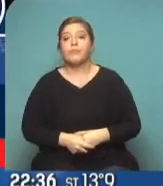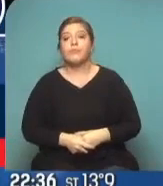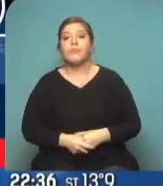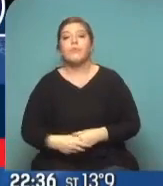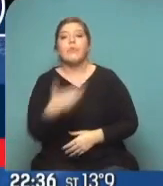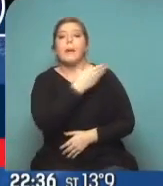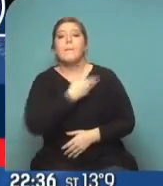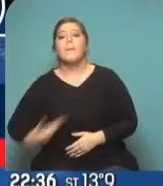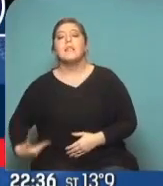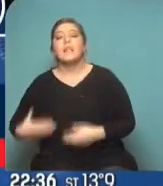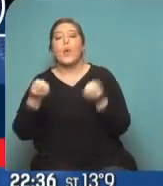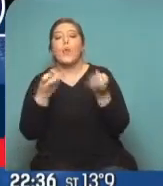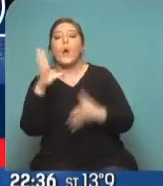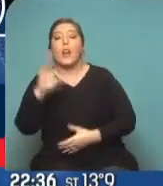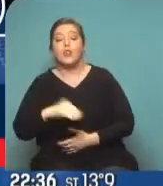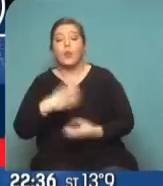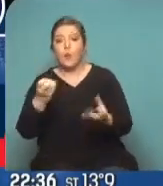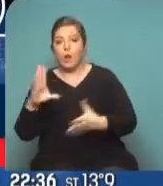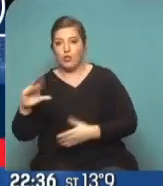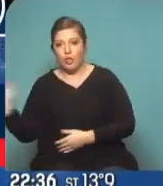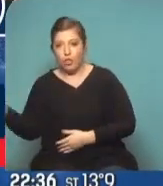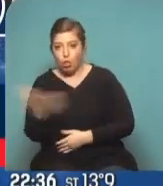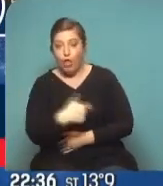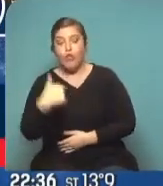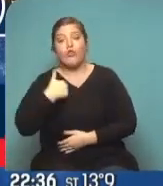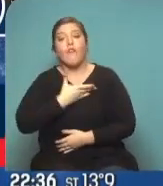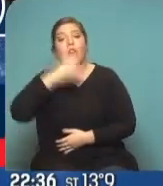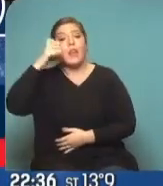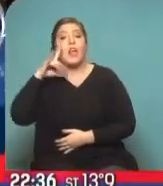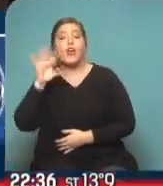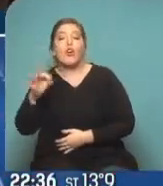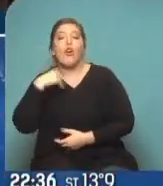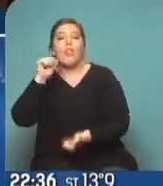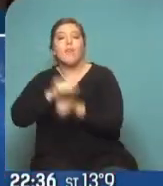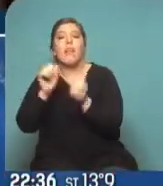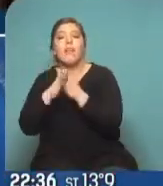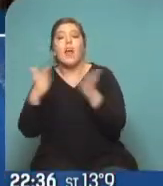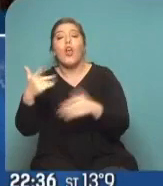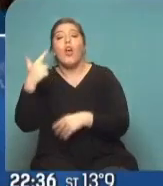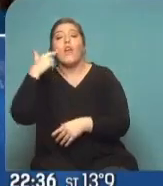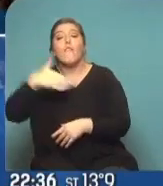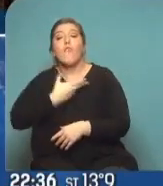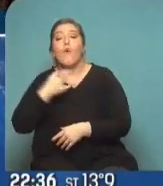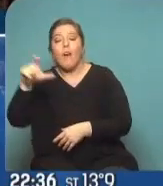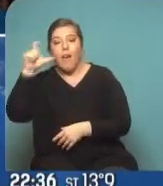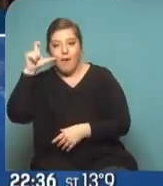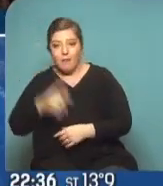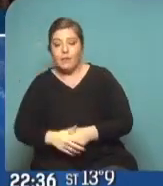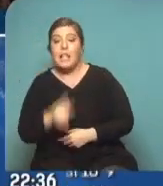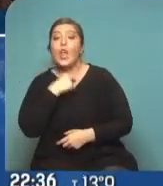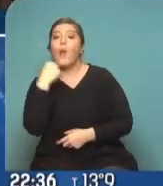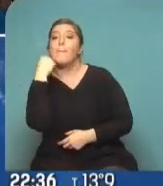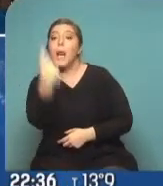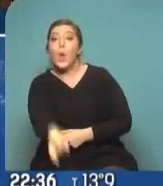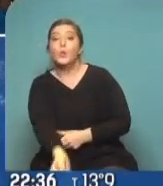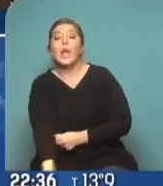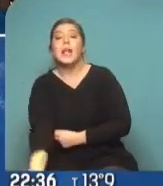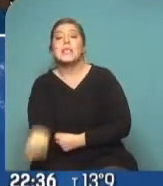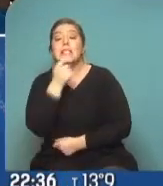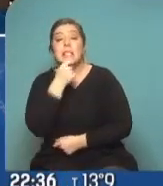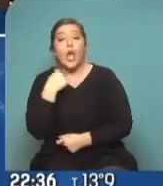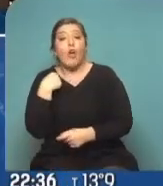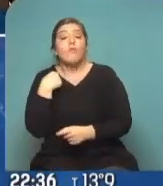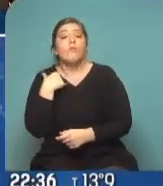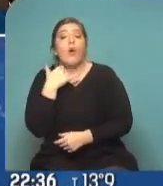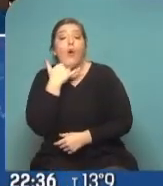Presidente, buenas noches. Y buenas noches a todos. Federico Mayol de Infobae. Quisiera preguntarle primero si se comunicó con el